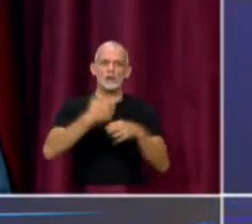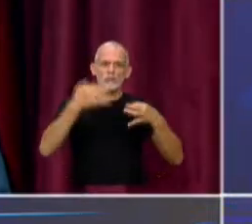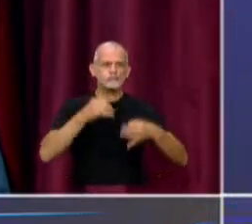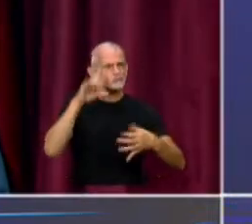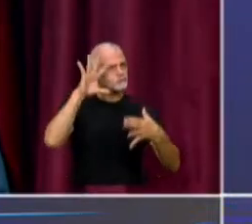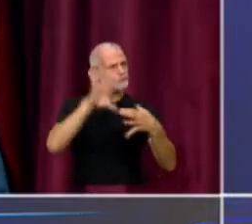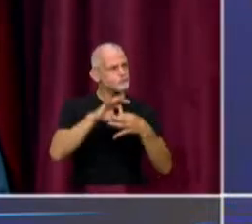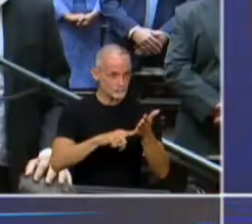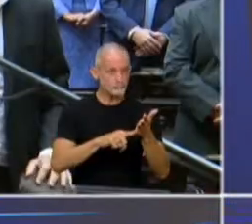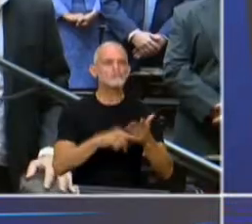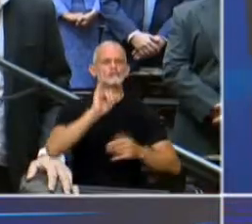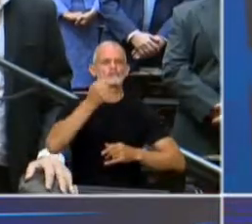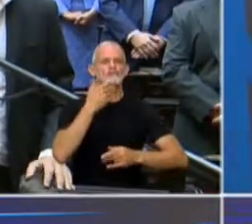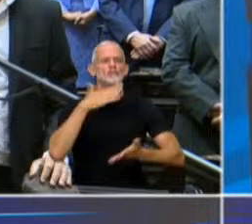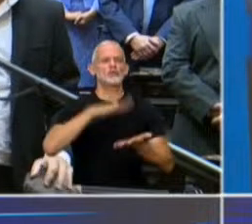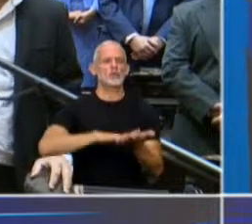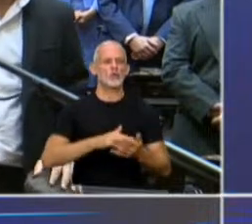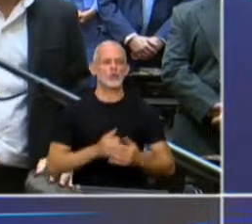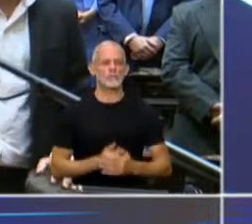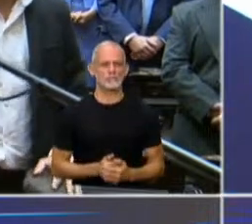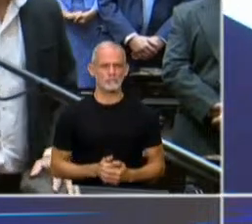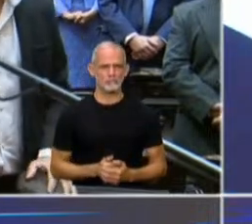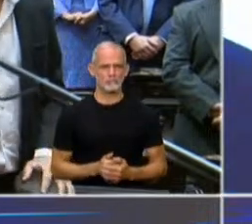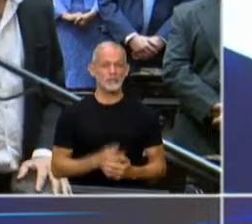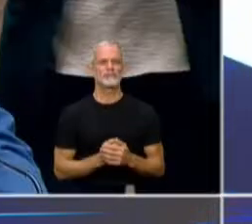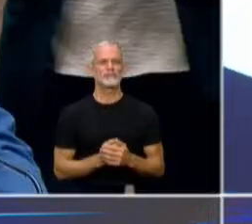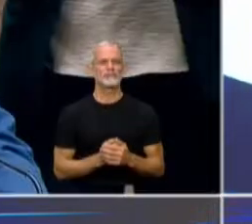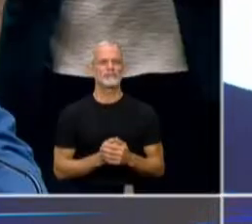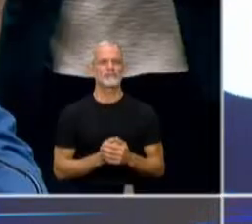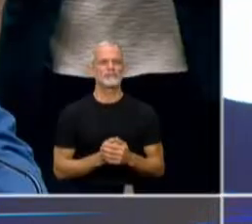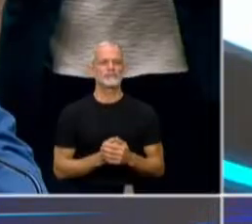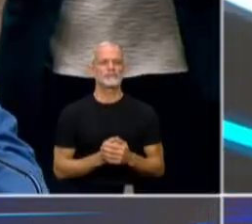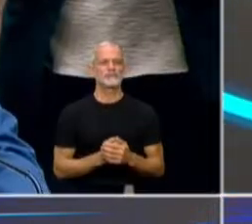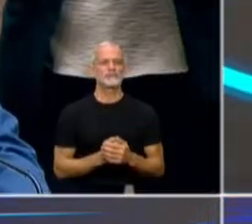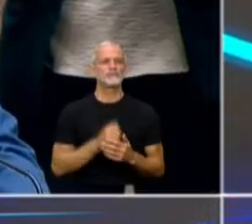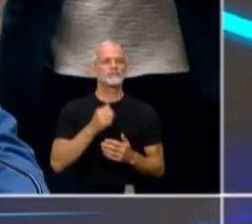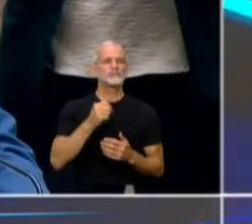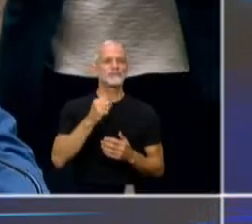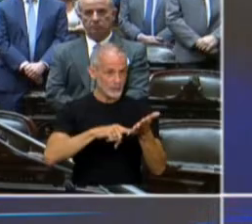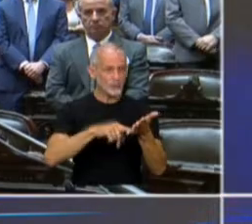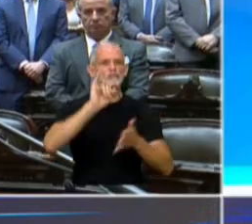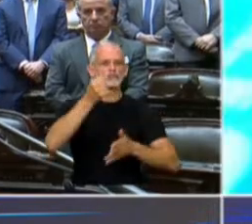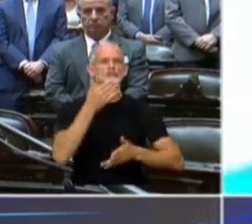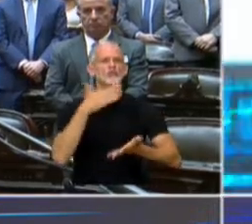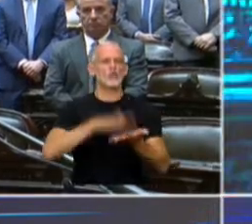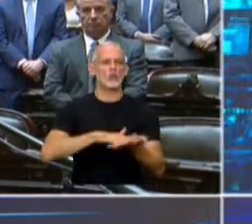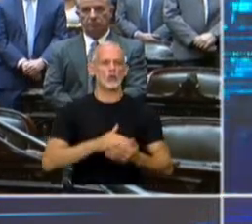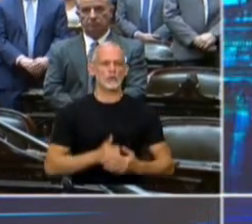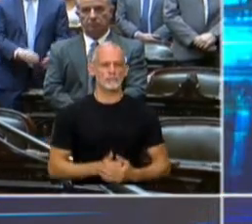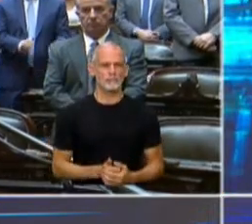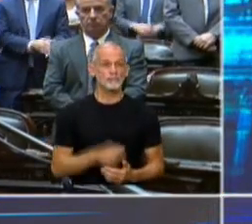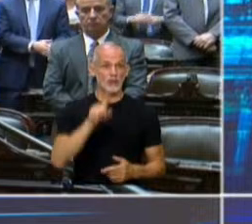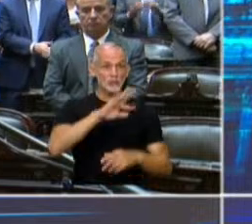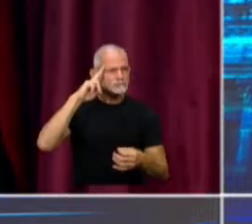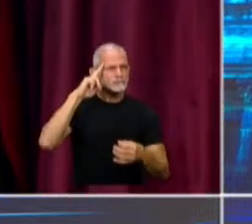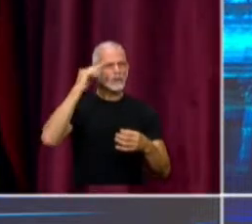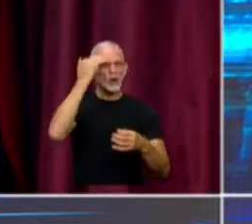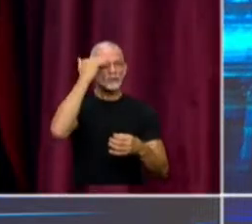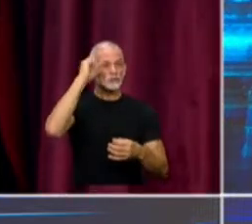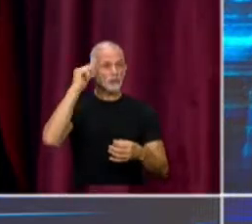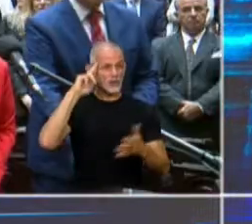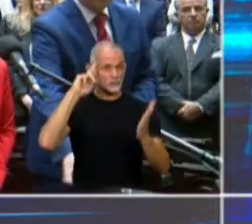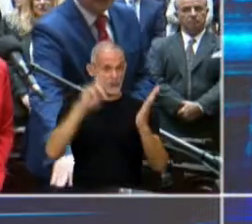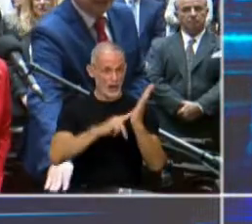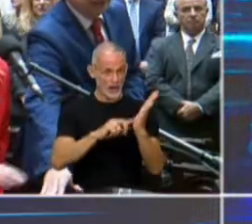hay toda una serie de señales durante este año parlamentario que está concluyendo y durante los últimos